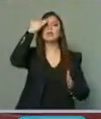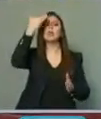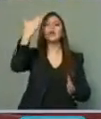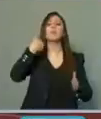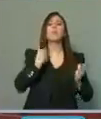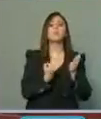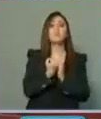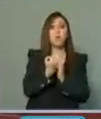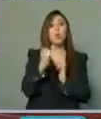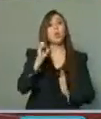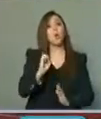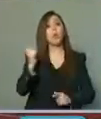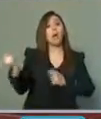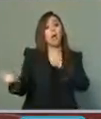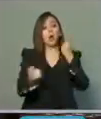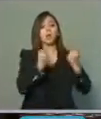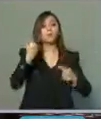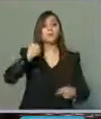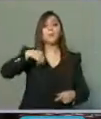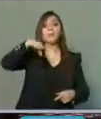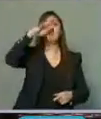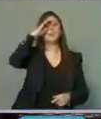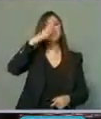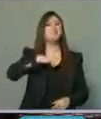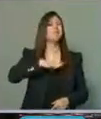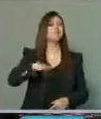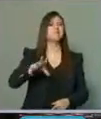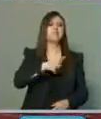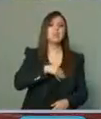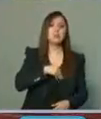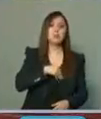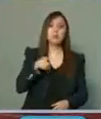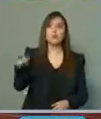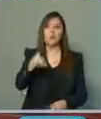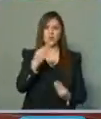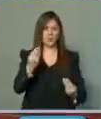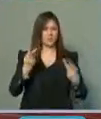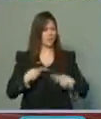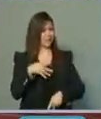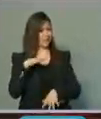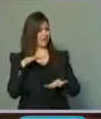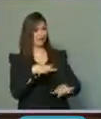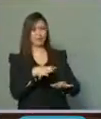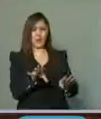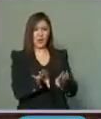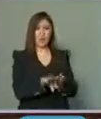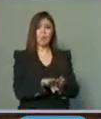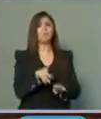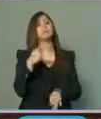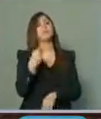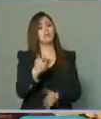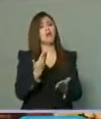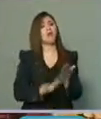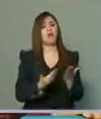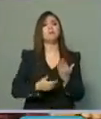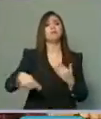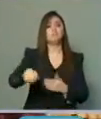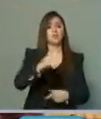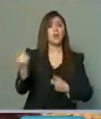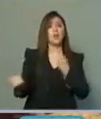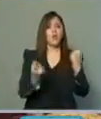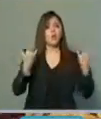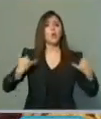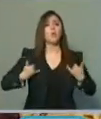padres también, ¿no? Que Claro. eso suena muy escandaloso, pero también es una decisión muy actual, ¿no? Por supuesto, una